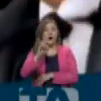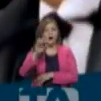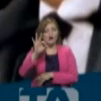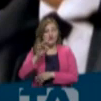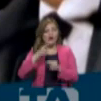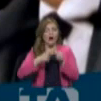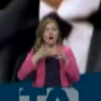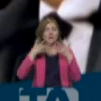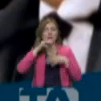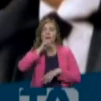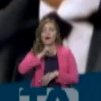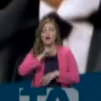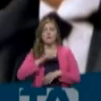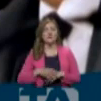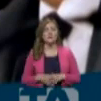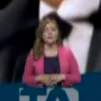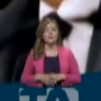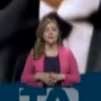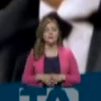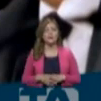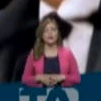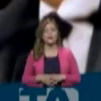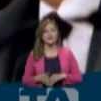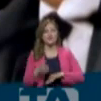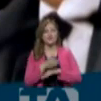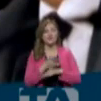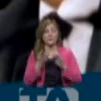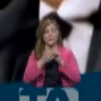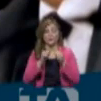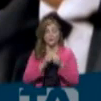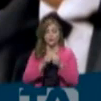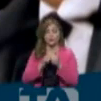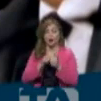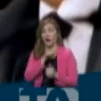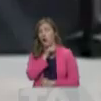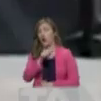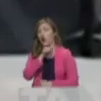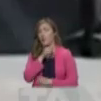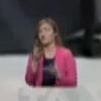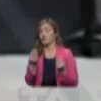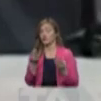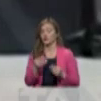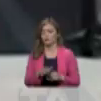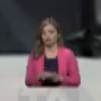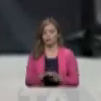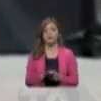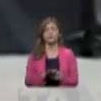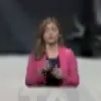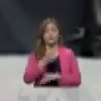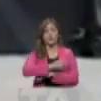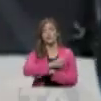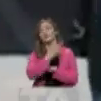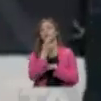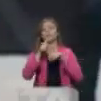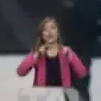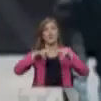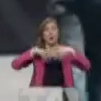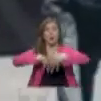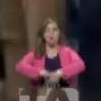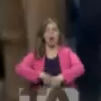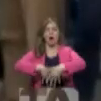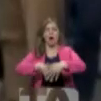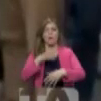Quito, Guayaquil y Manta. Según se dijo, ante la agresión del crimen organizado. Pero precisamente por esos días hubo también